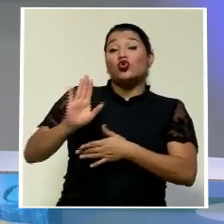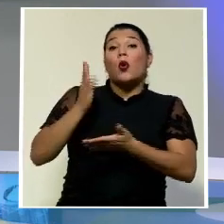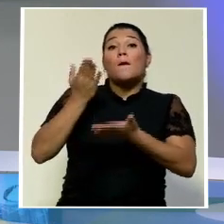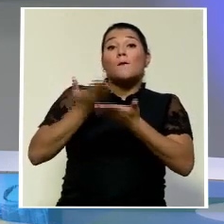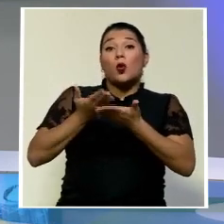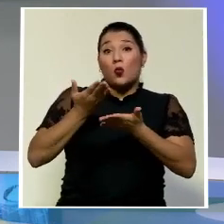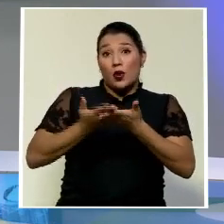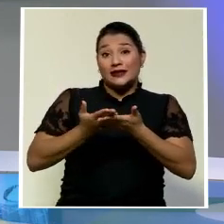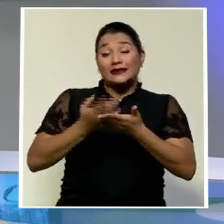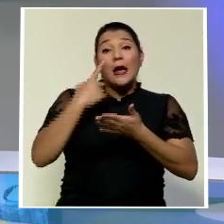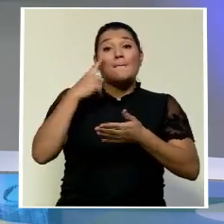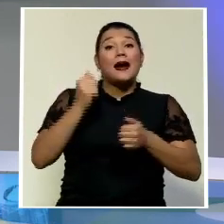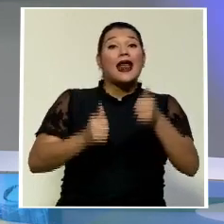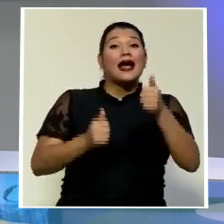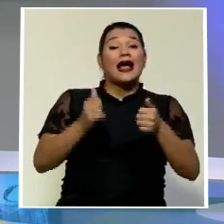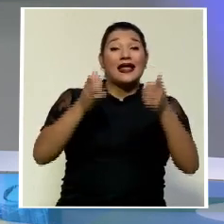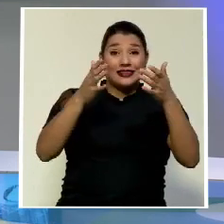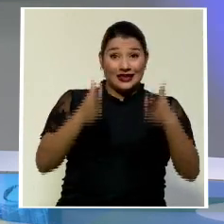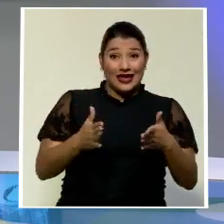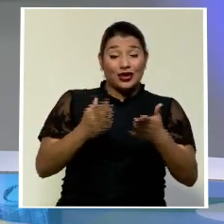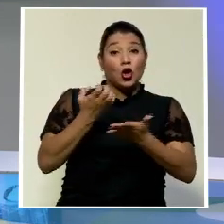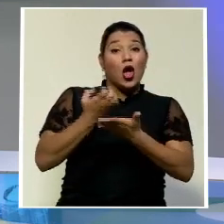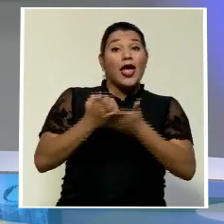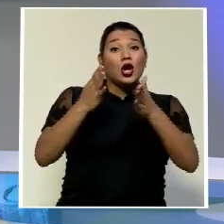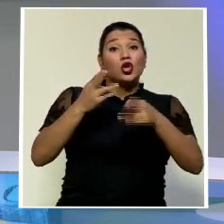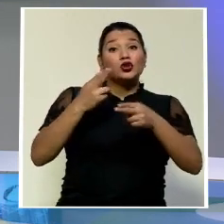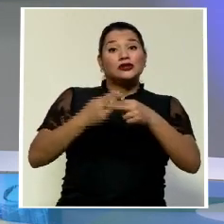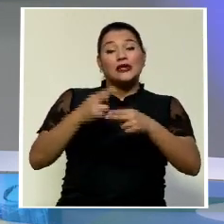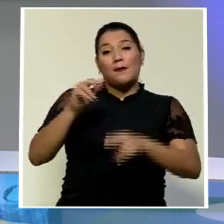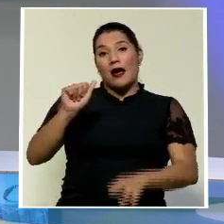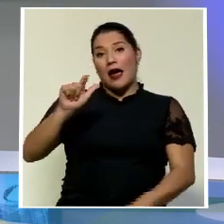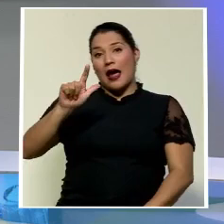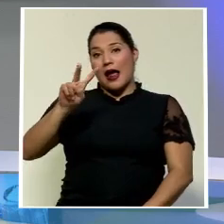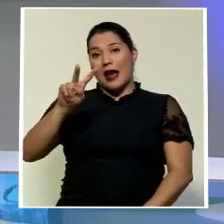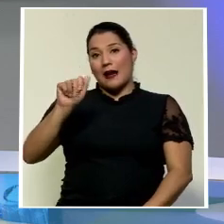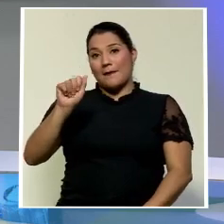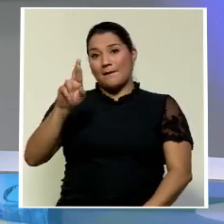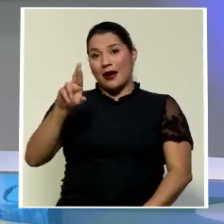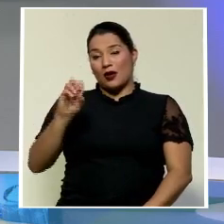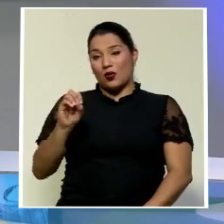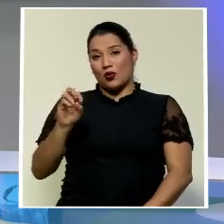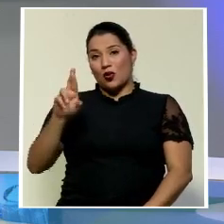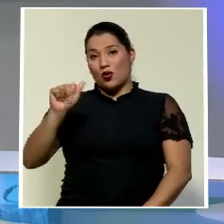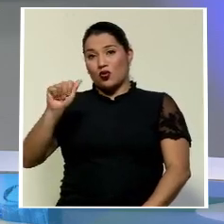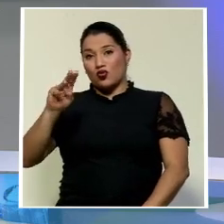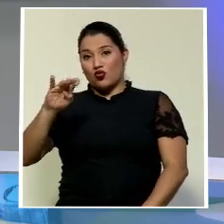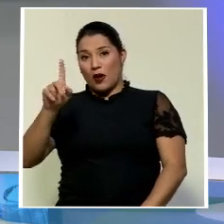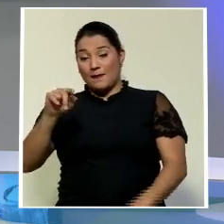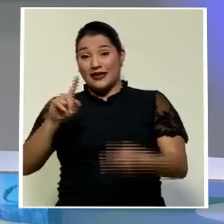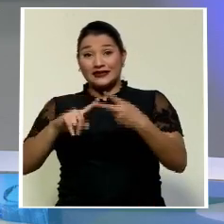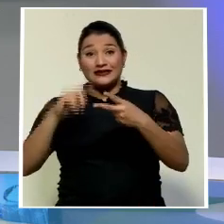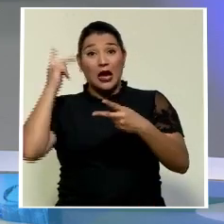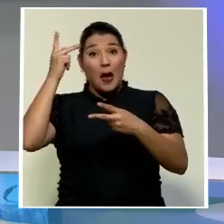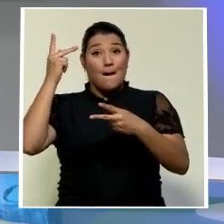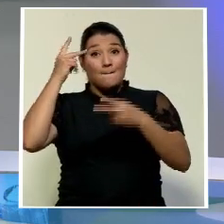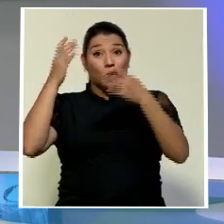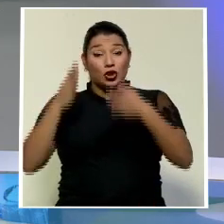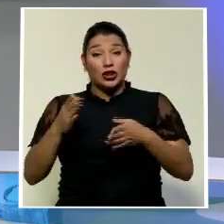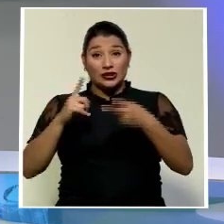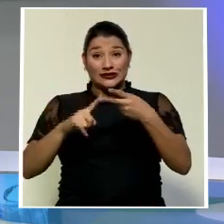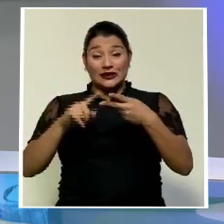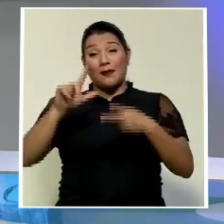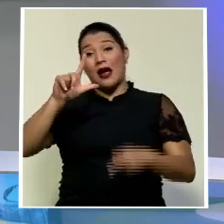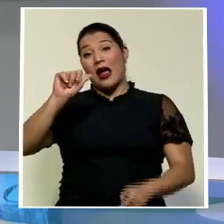la candidatura lo acompañen el economista Álvaro Ramírez y la politóloga Laura Arguedas. Ninguno de